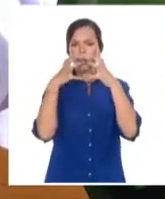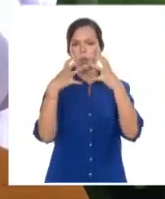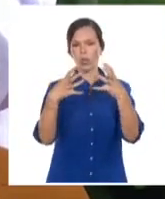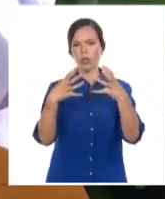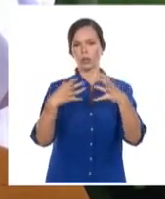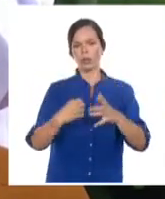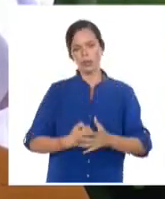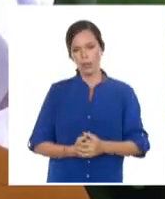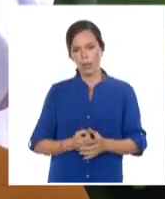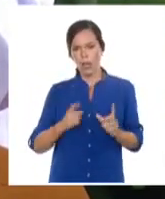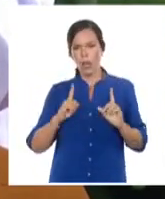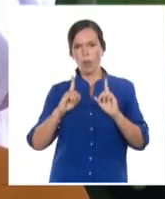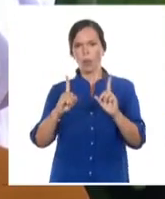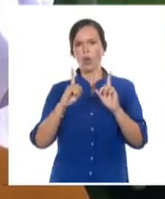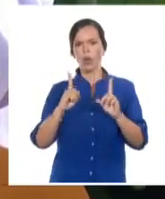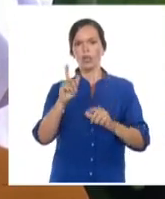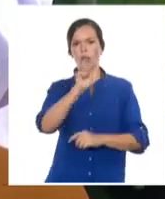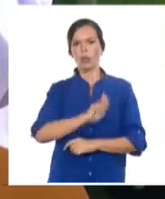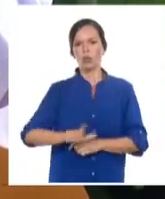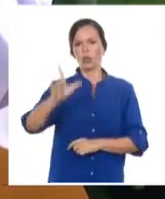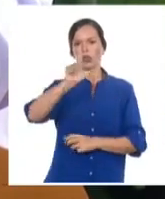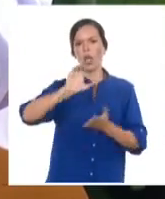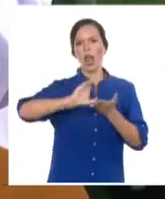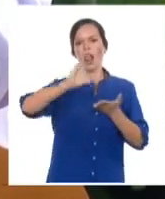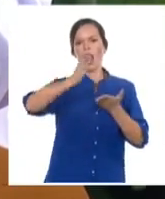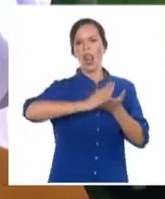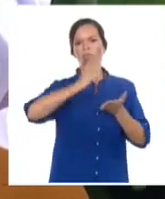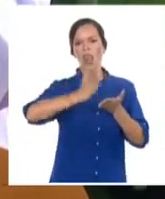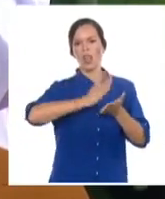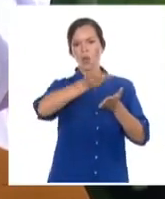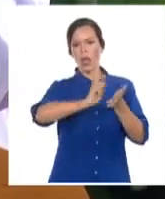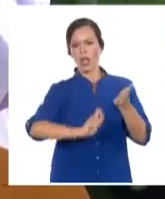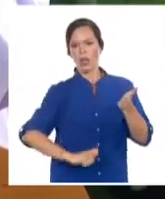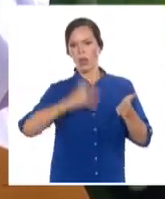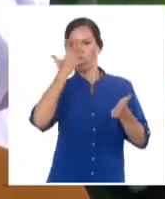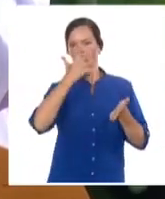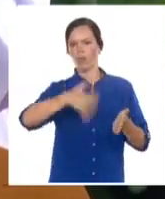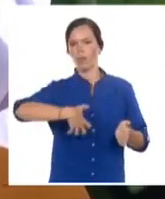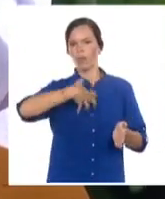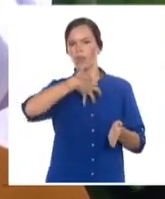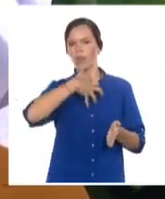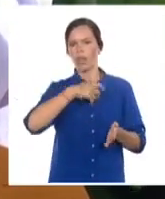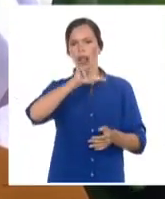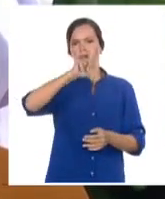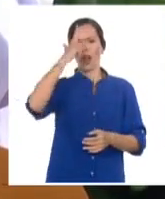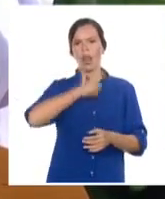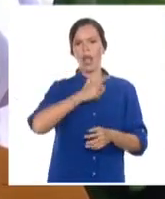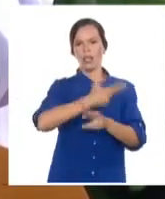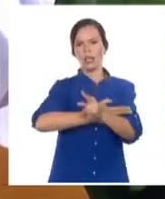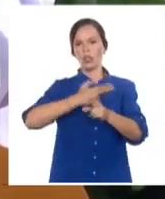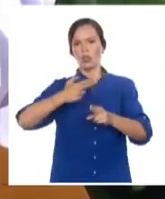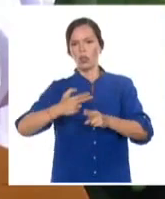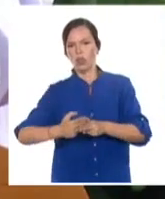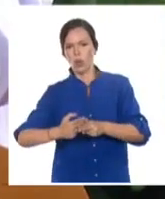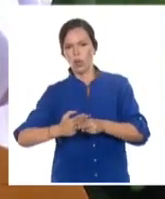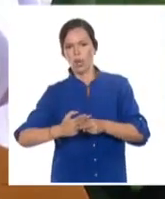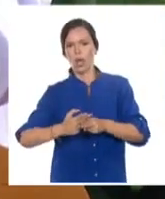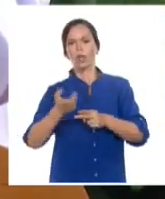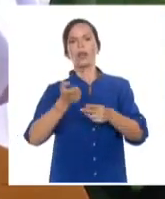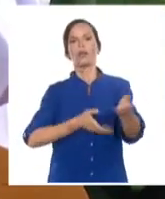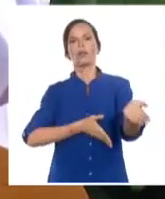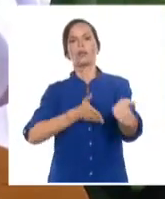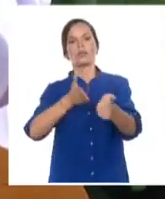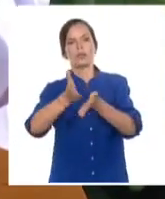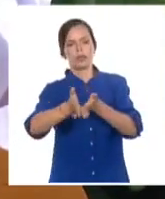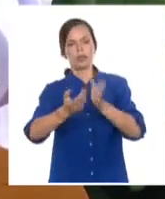social la historia me absolverá Punto de partida de todo lo que habría de desarrollarse un día después del